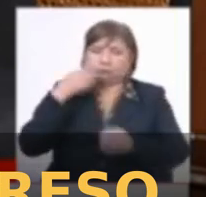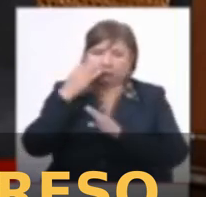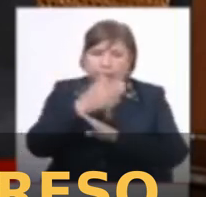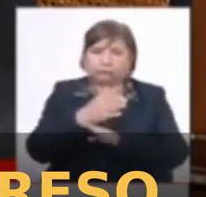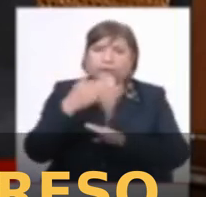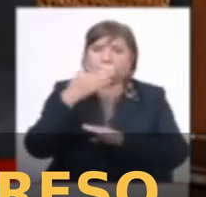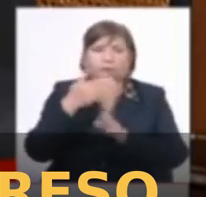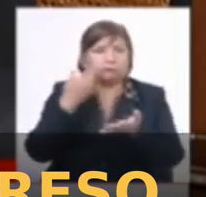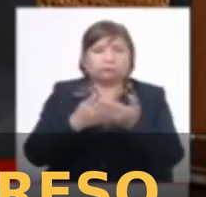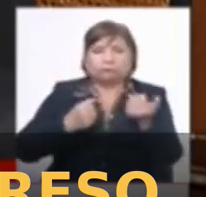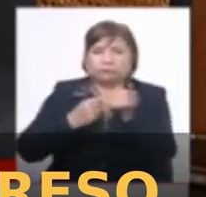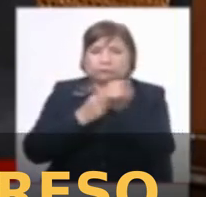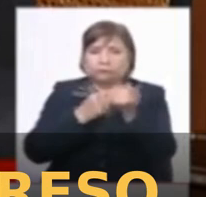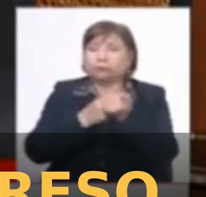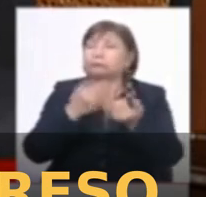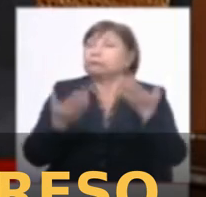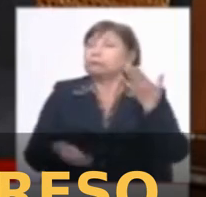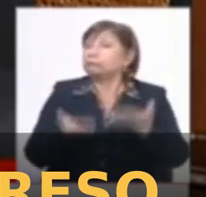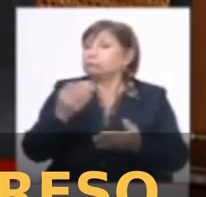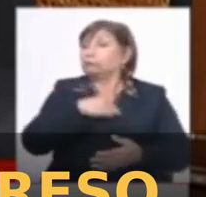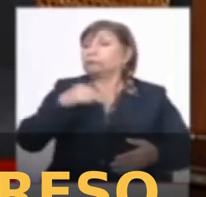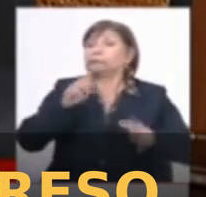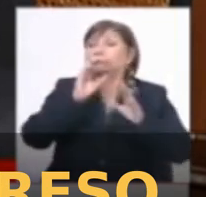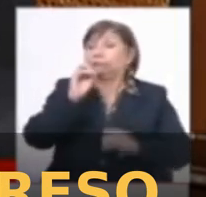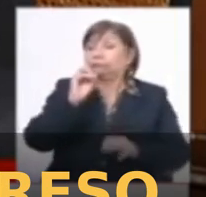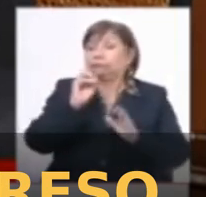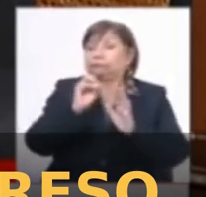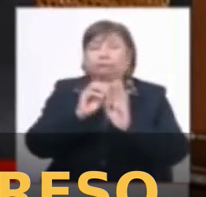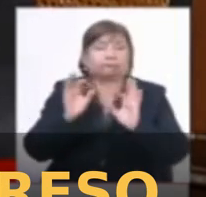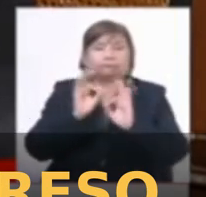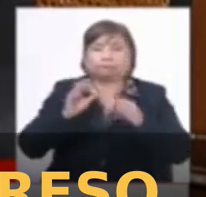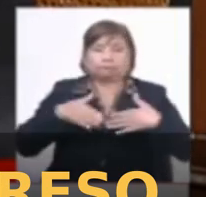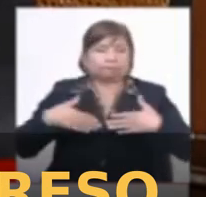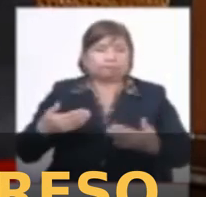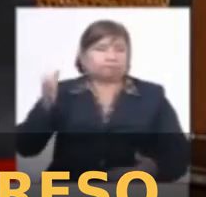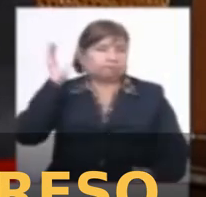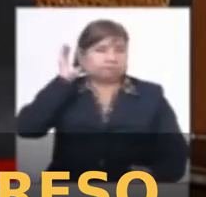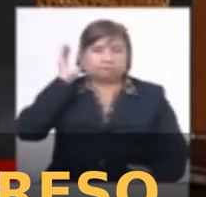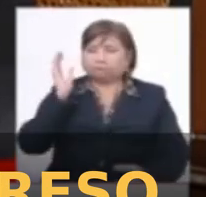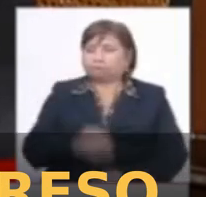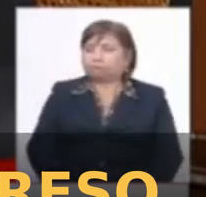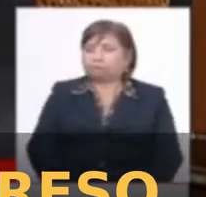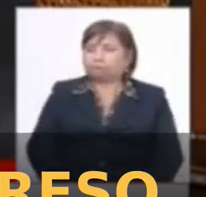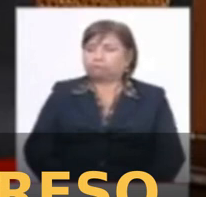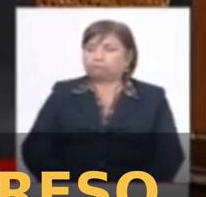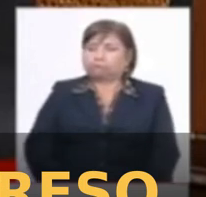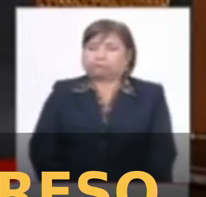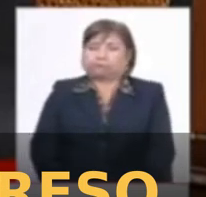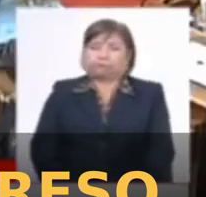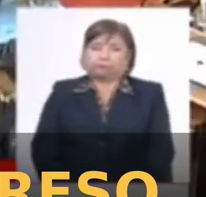para ser apoyada, debido a que desde el minuto cero no he podido ser escuchada, señor presidente.